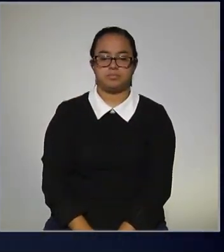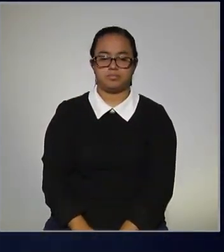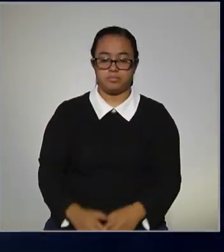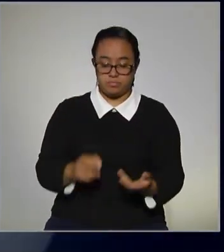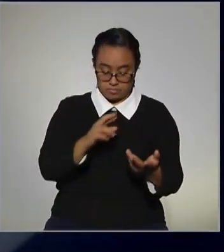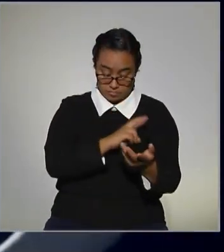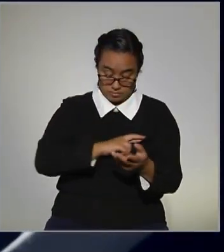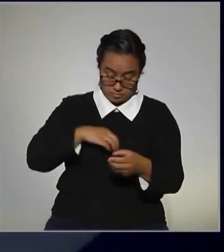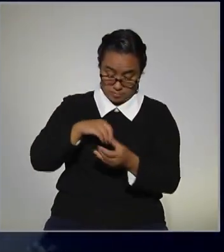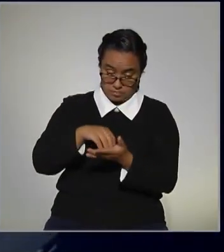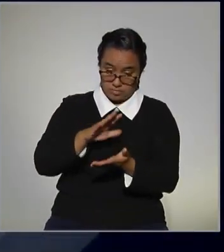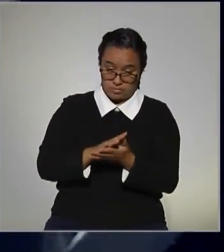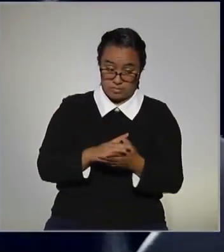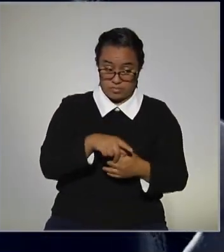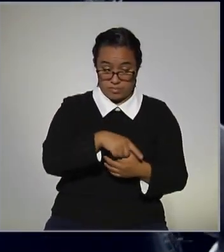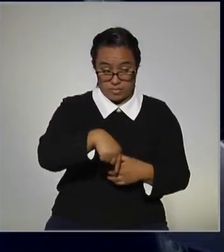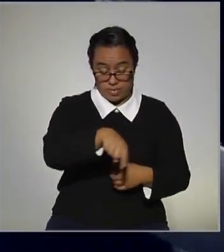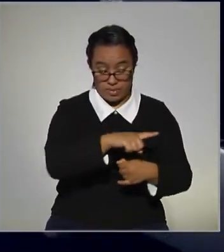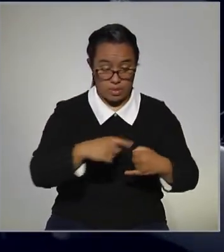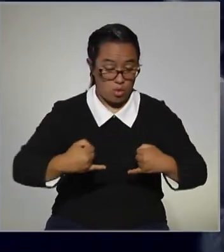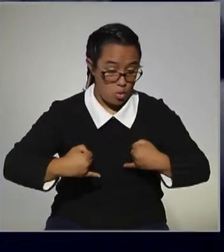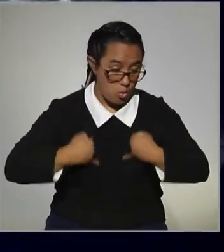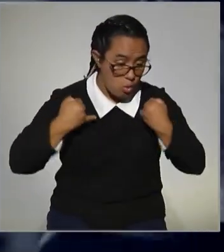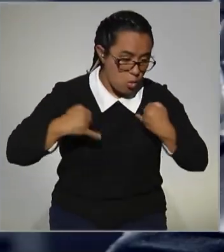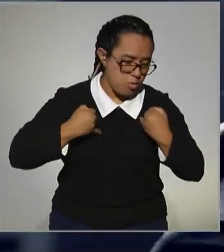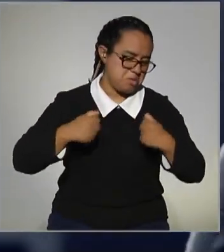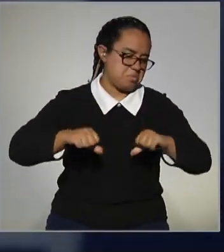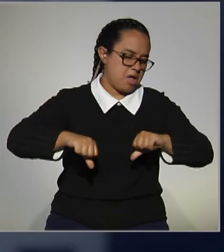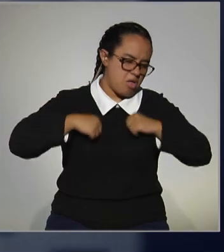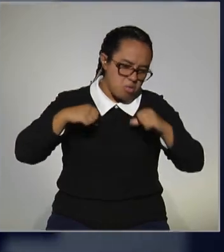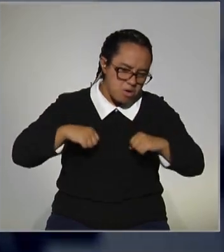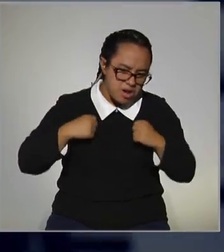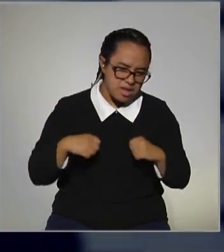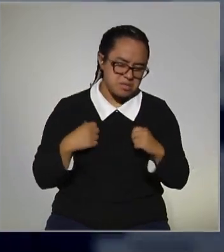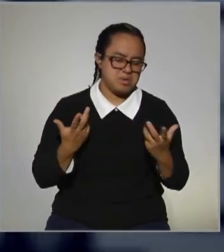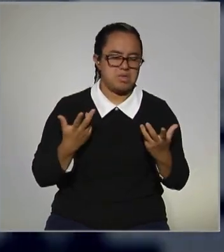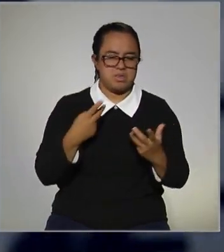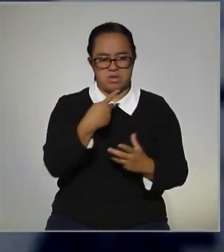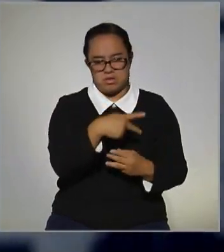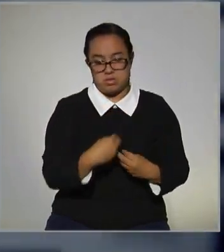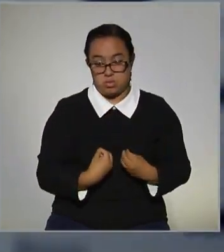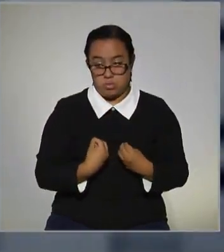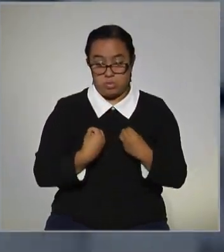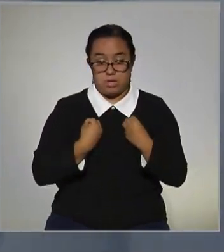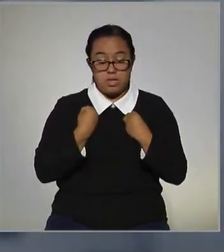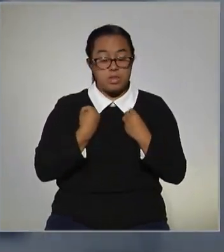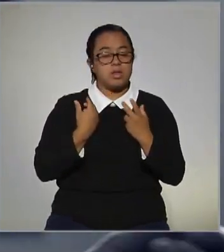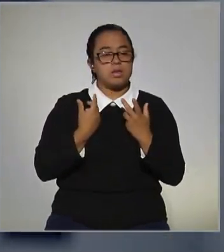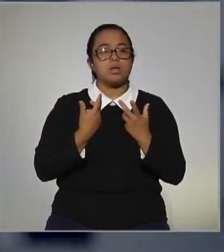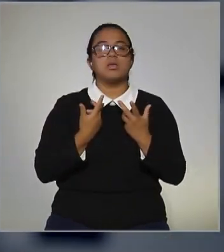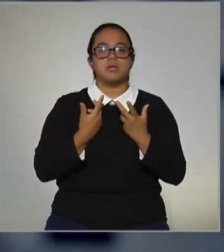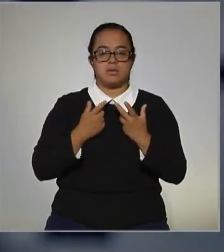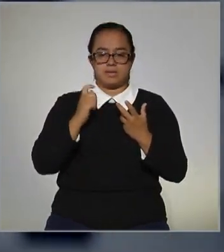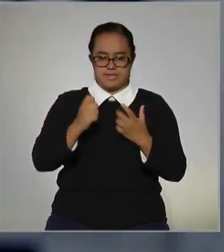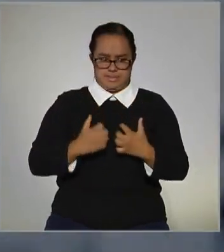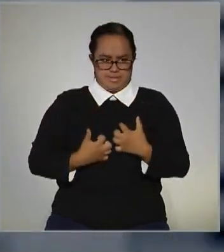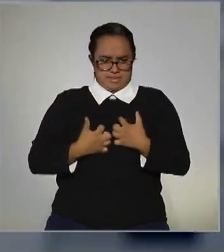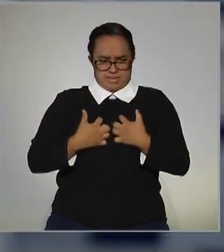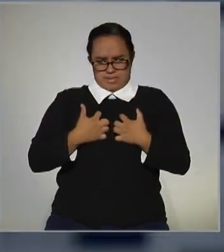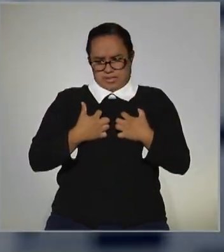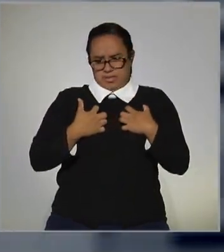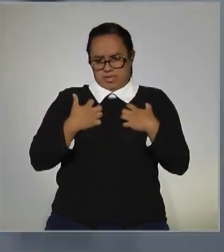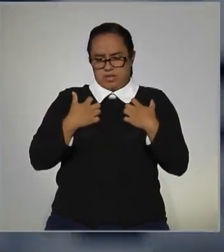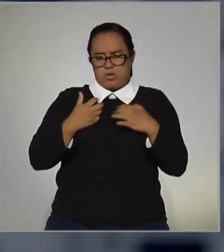El resentimiento en la vida de los chavos, de los jóvenes, adolescentes y jóvenes, el tema es que estamos enojados de una